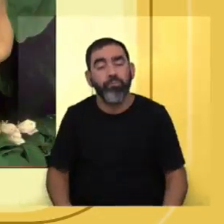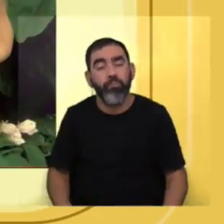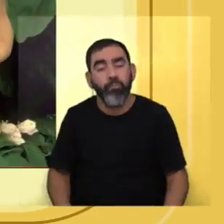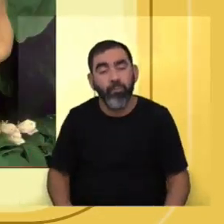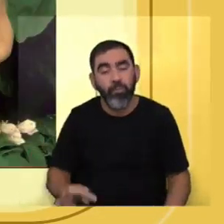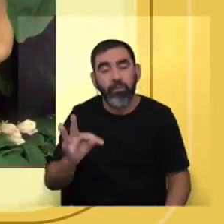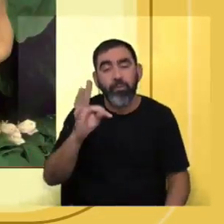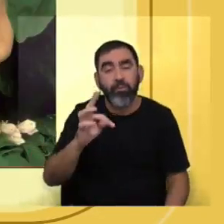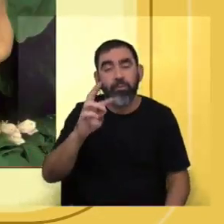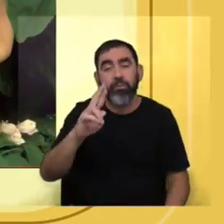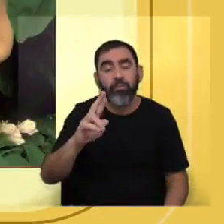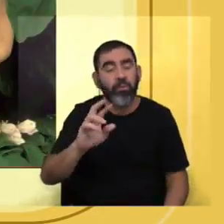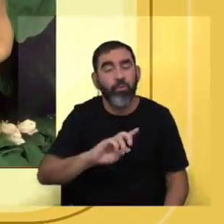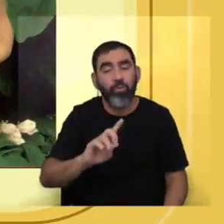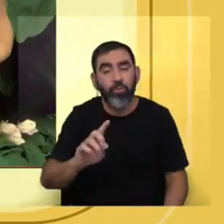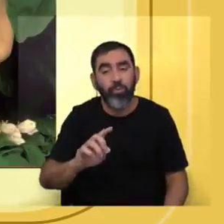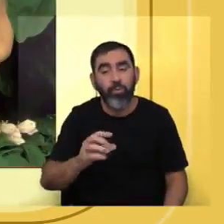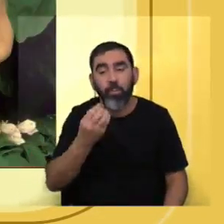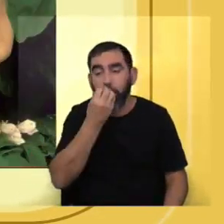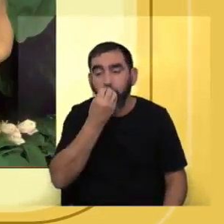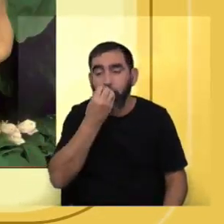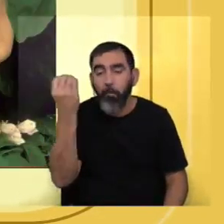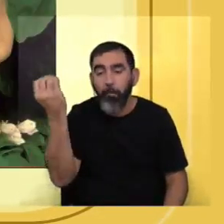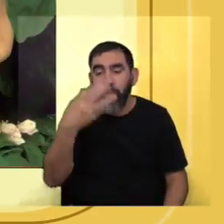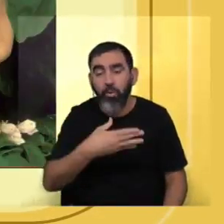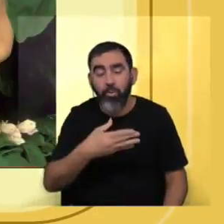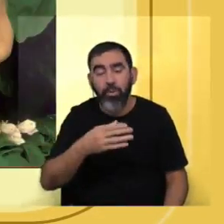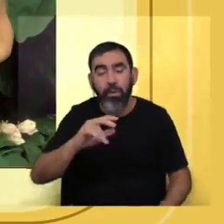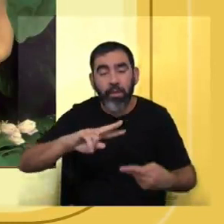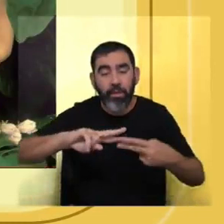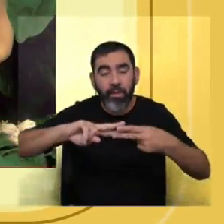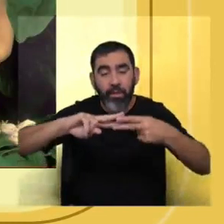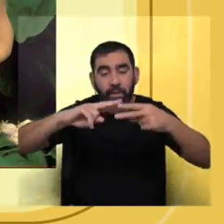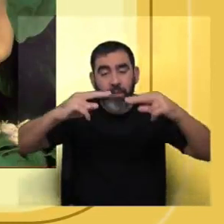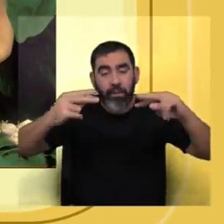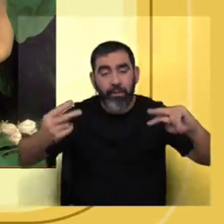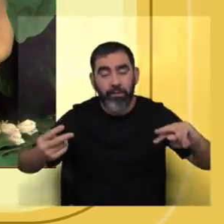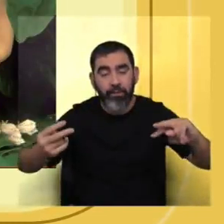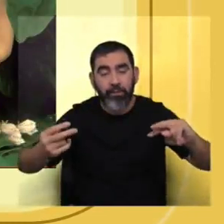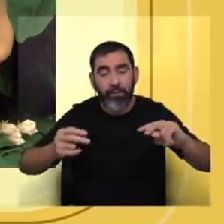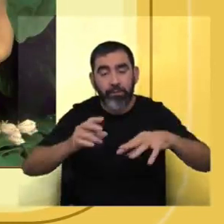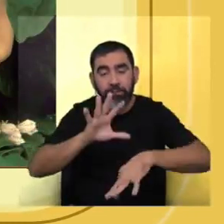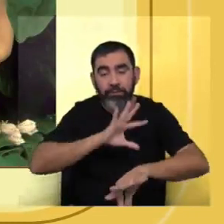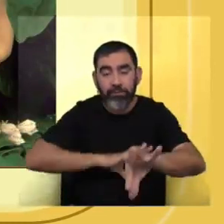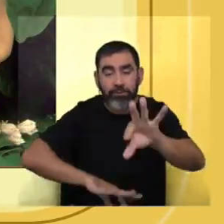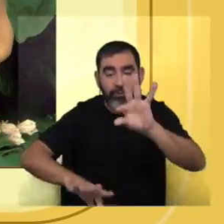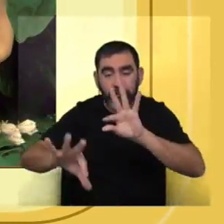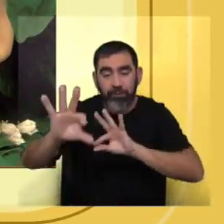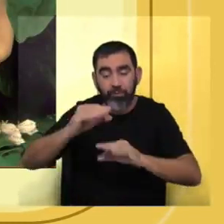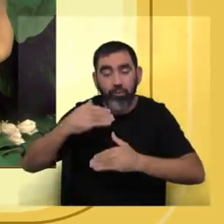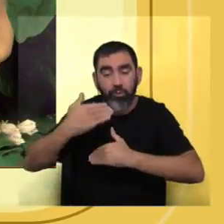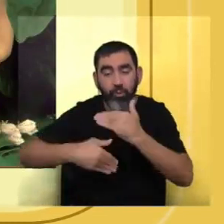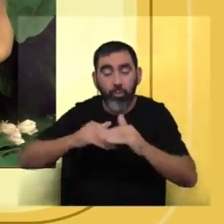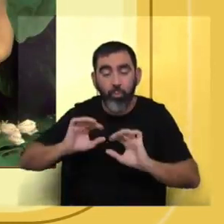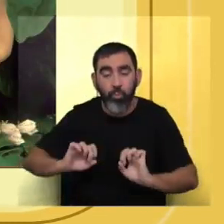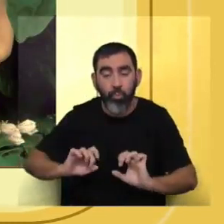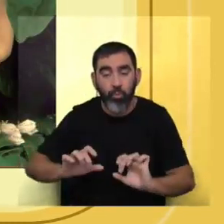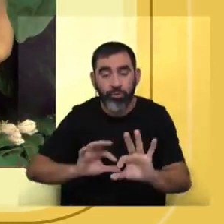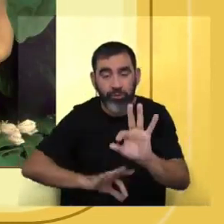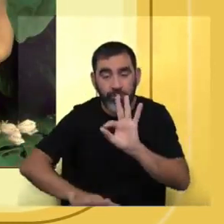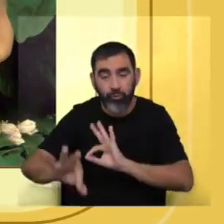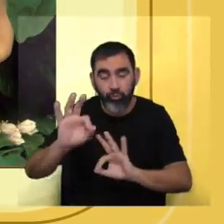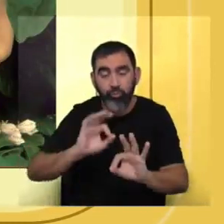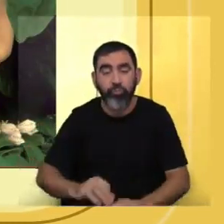transgénesis, ¿no? Esta es la mejora también, es la mejora genética, que es la selección artificial de un proceso natural, también